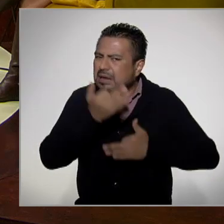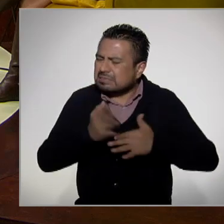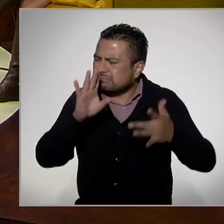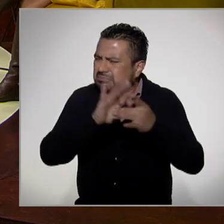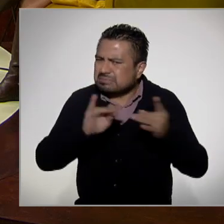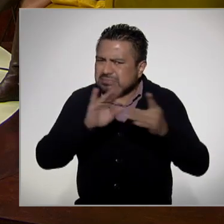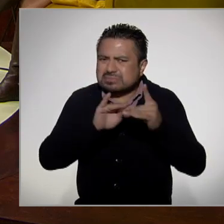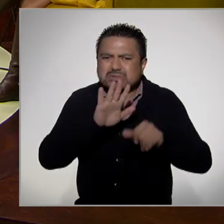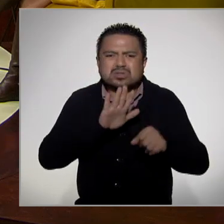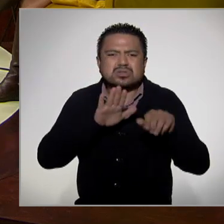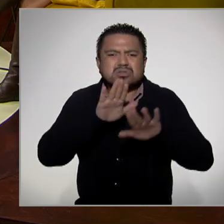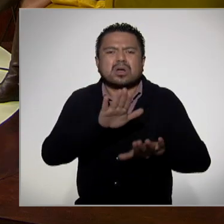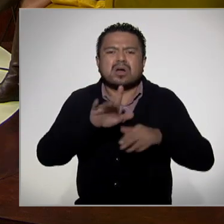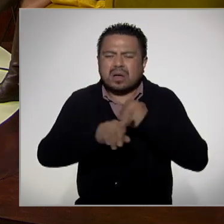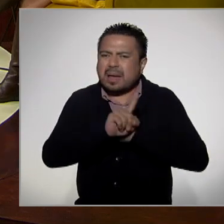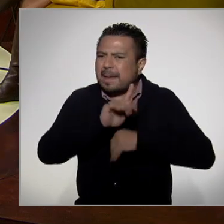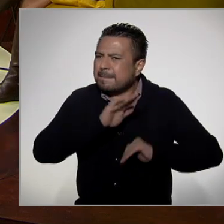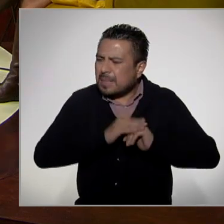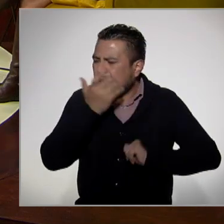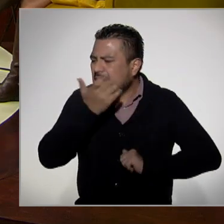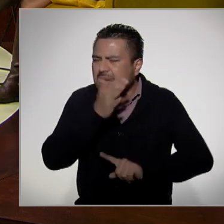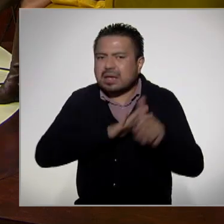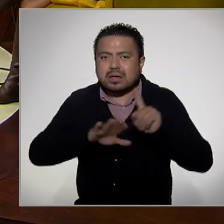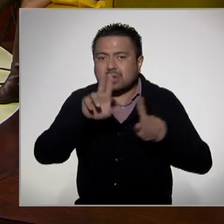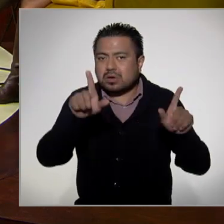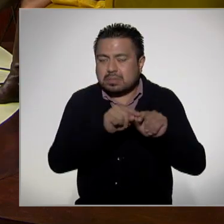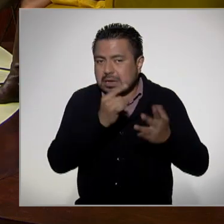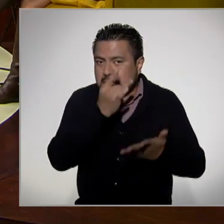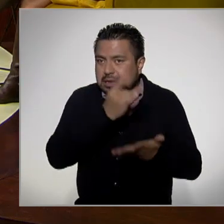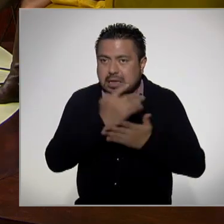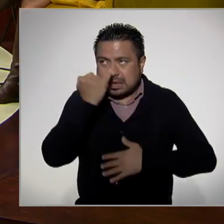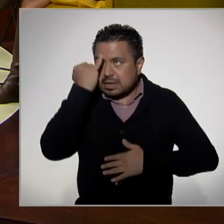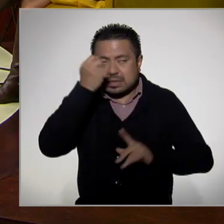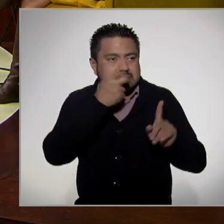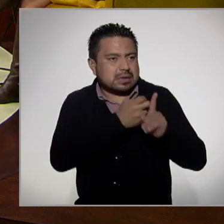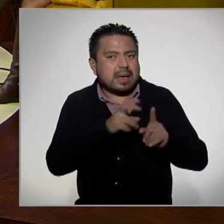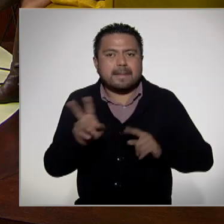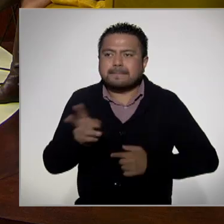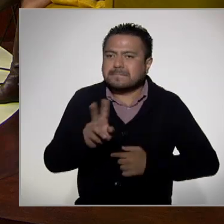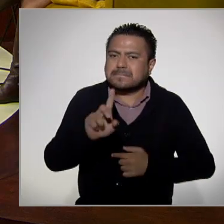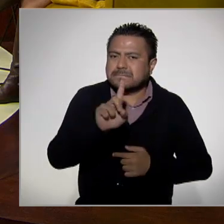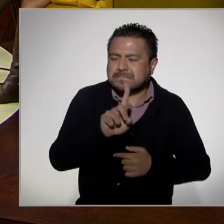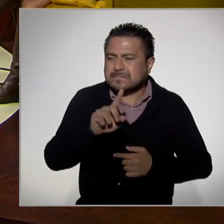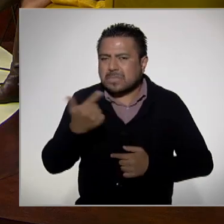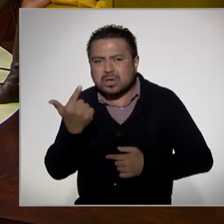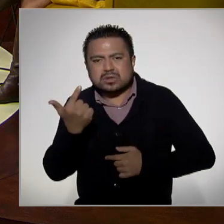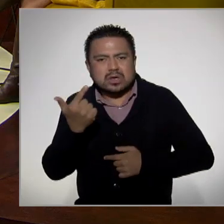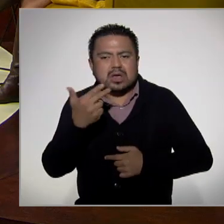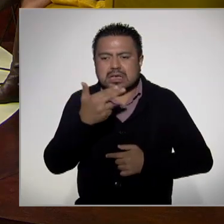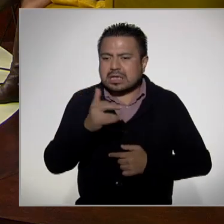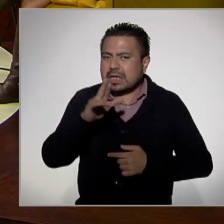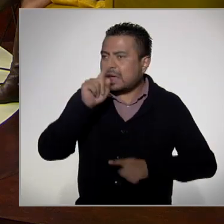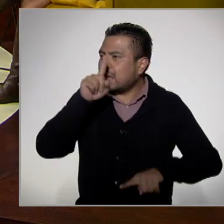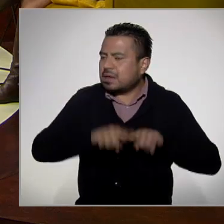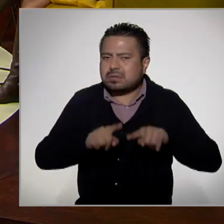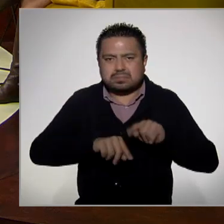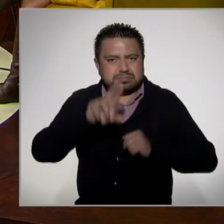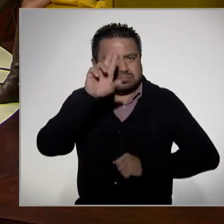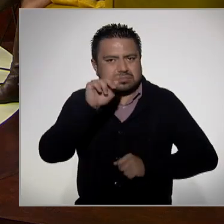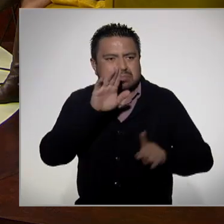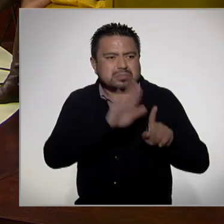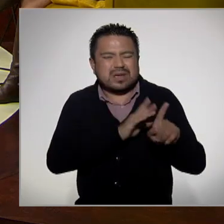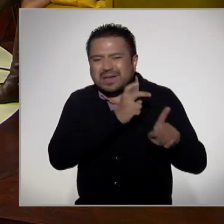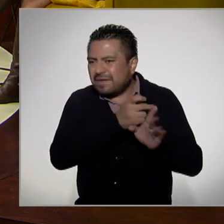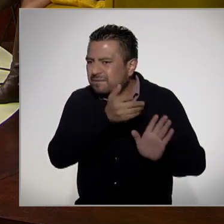sobre las deficiencias que son las más comunes pero no te quedes con esa idea ni la vitamina b12 y el hierro te van a quitar la nba si no es por déficit de